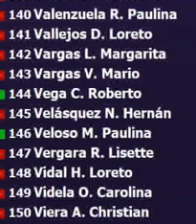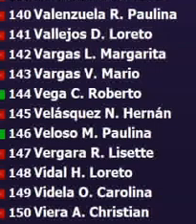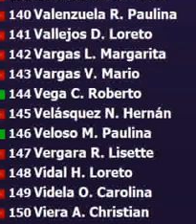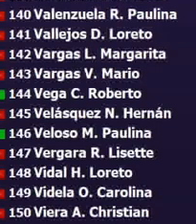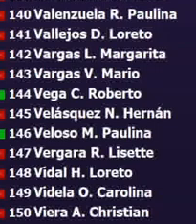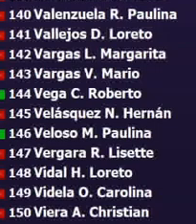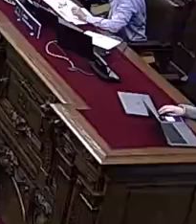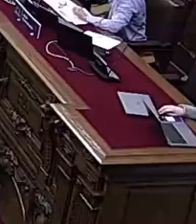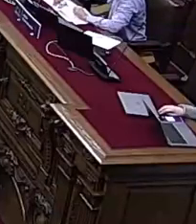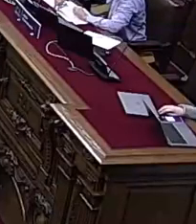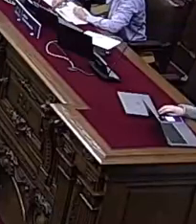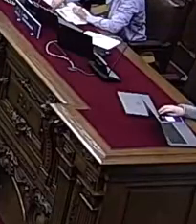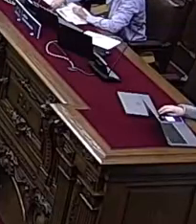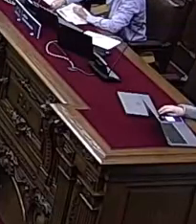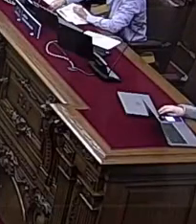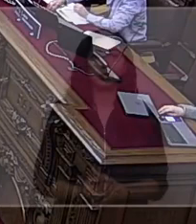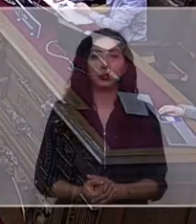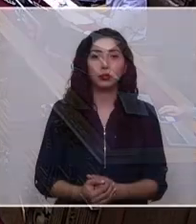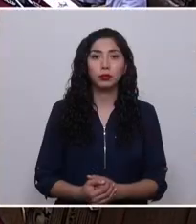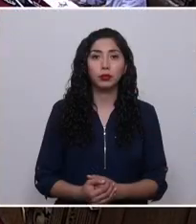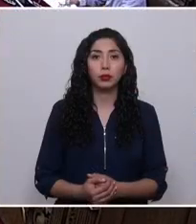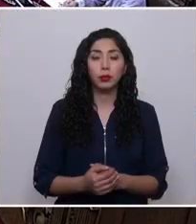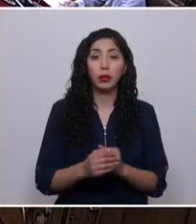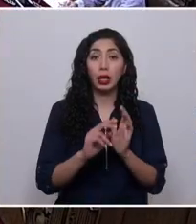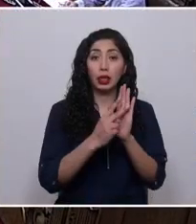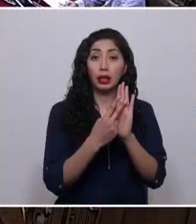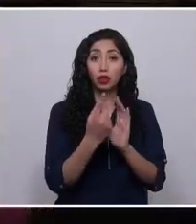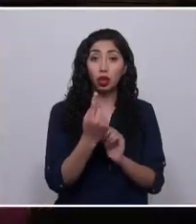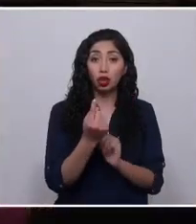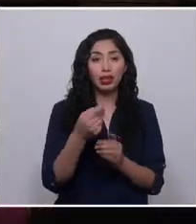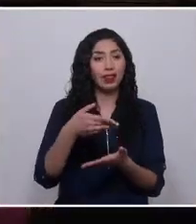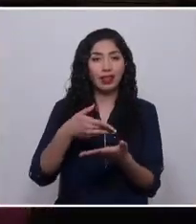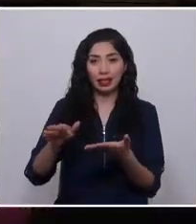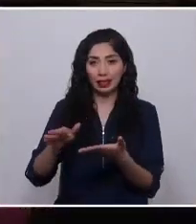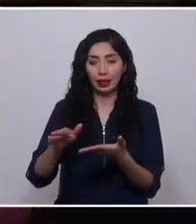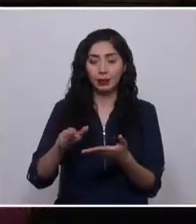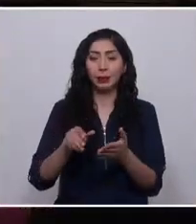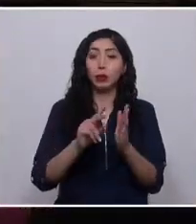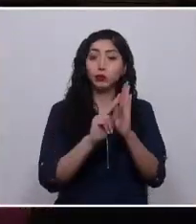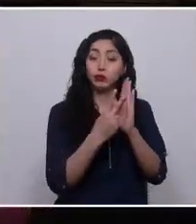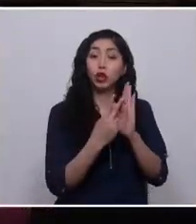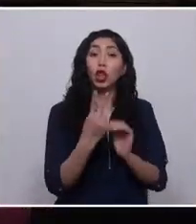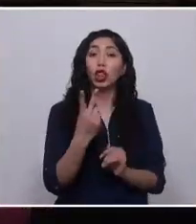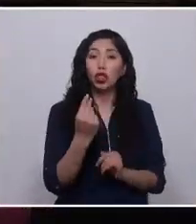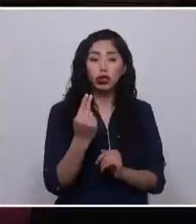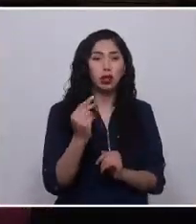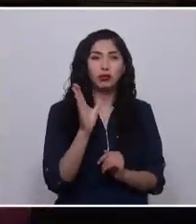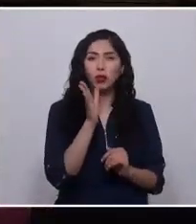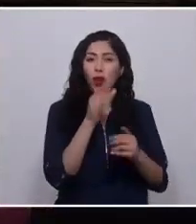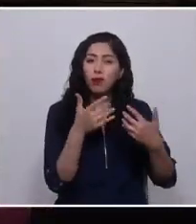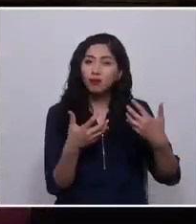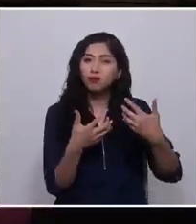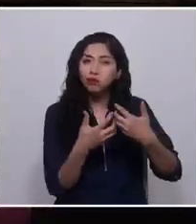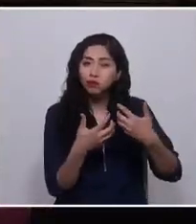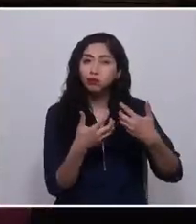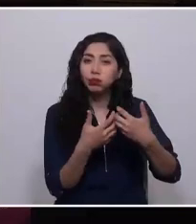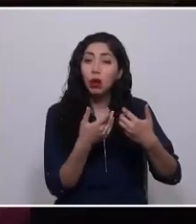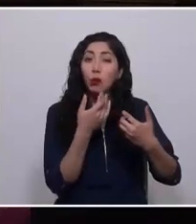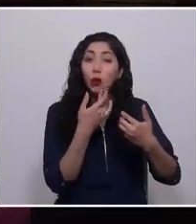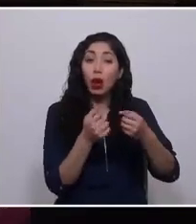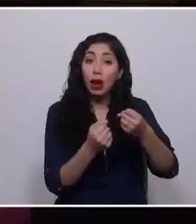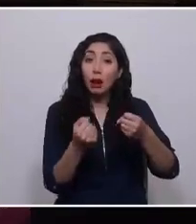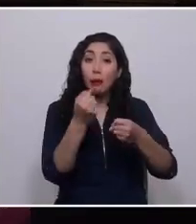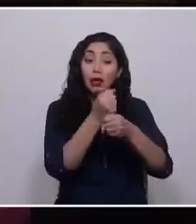La indicación número 12 es incompatible por reemplazar una expresión que no